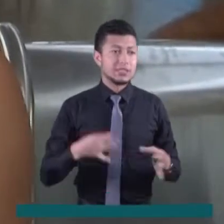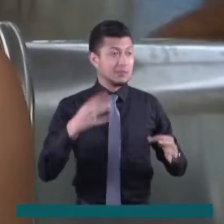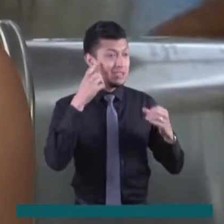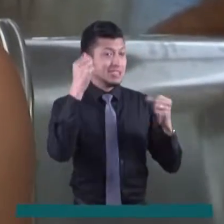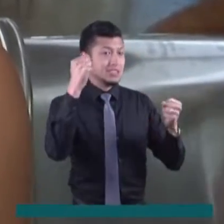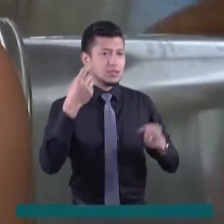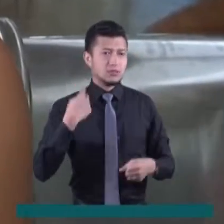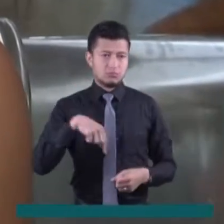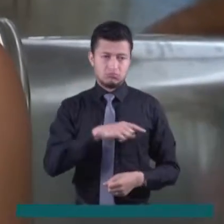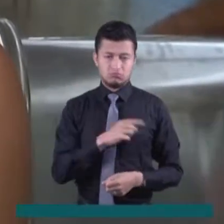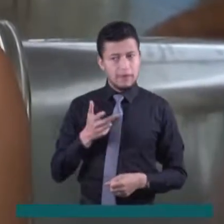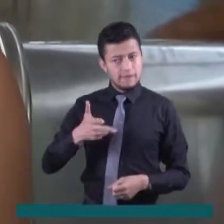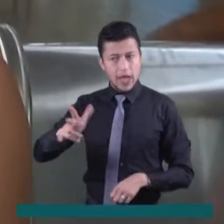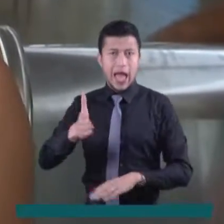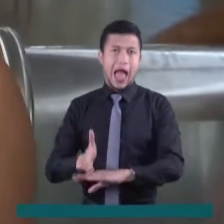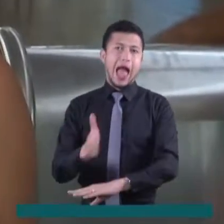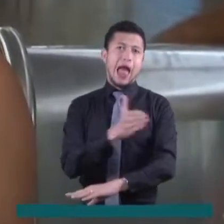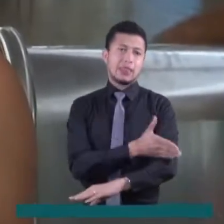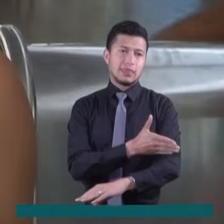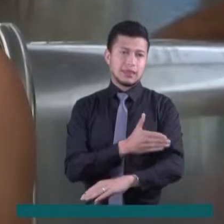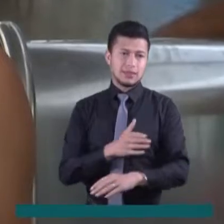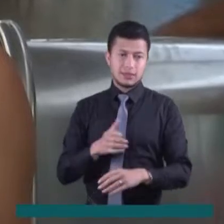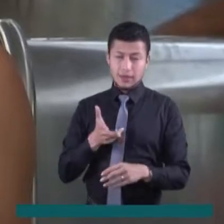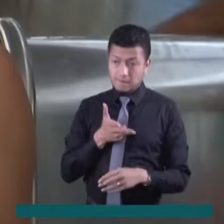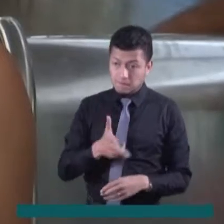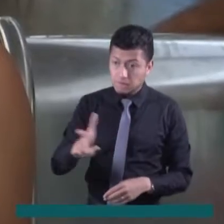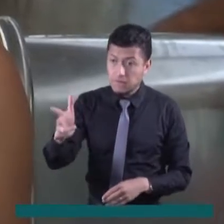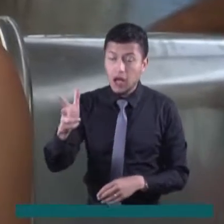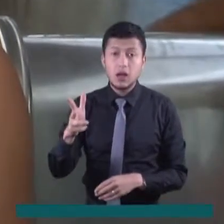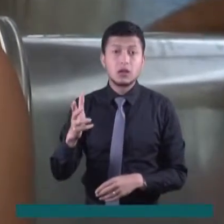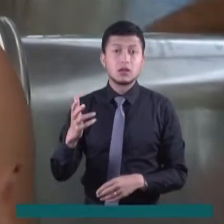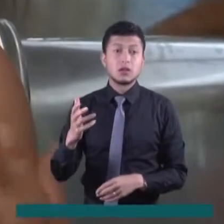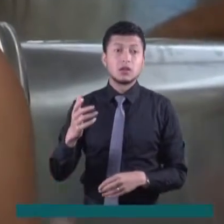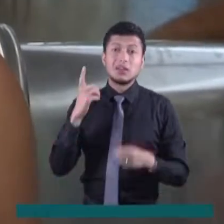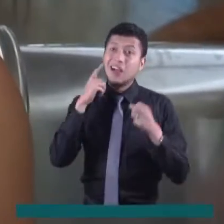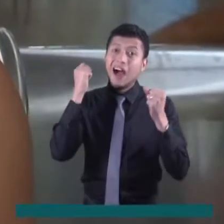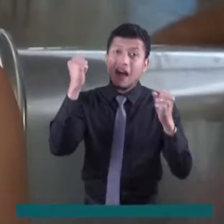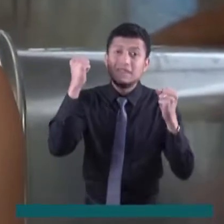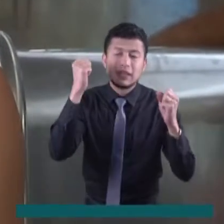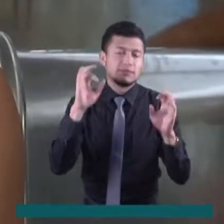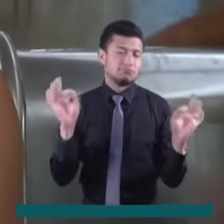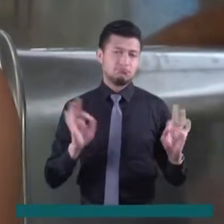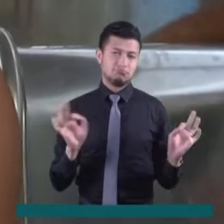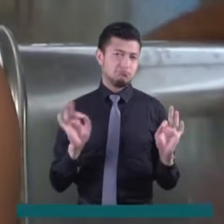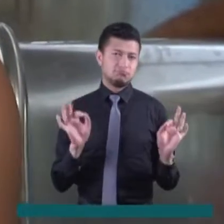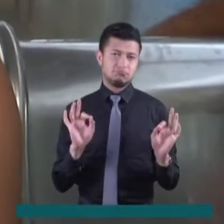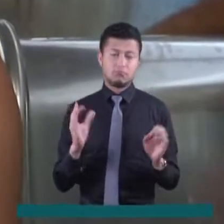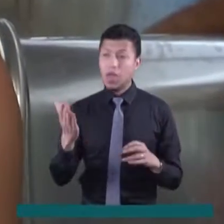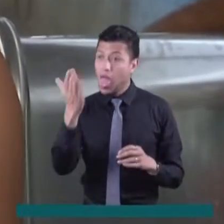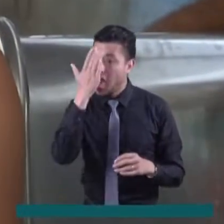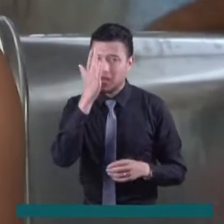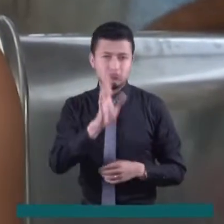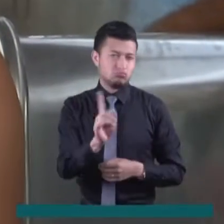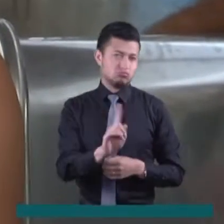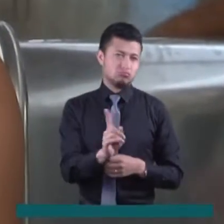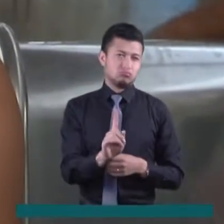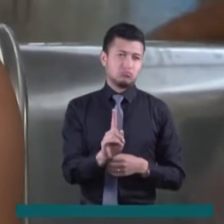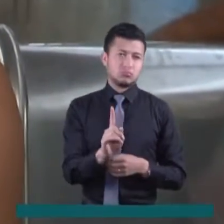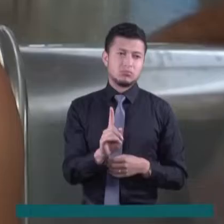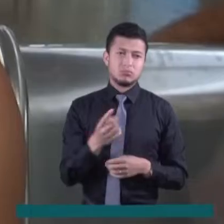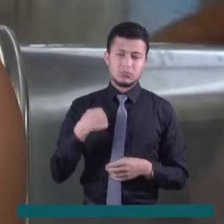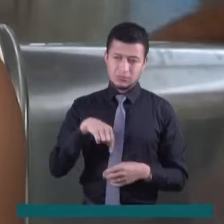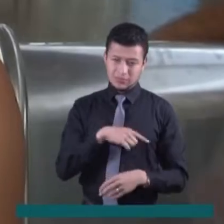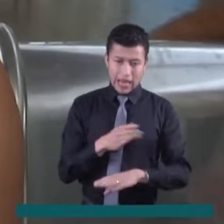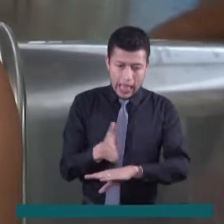por decir, viajamos con anterioridad, programamos el viaje, no con carreras de nada, no, muy